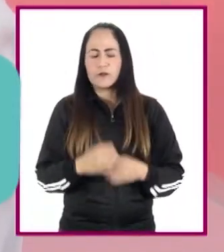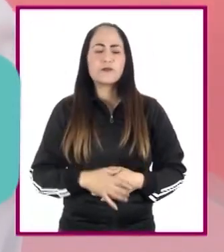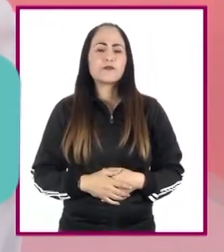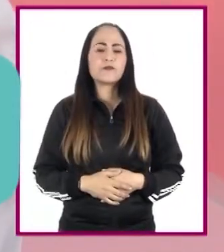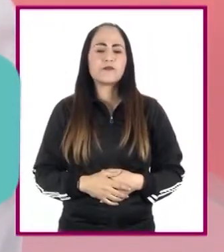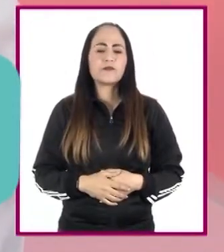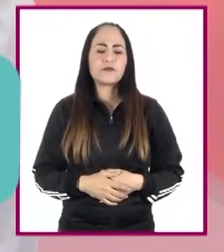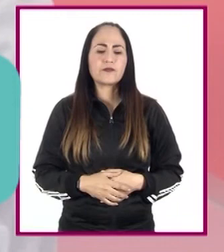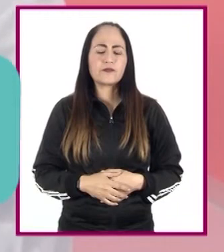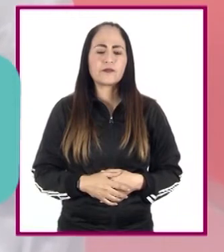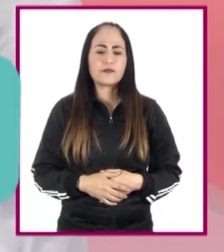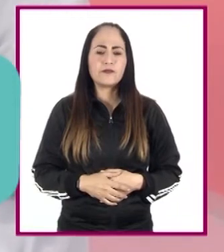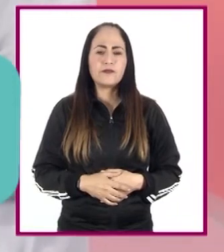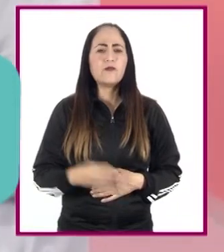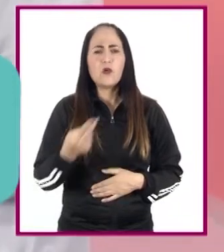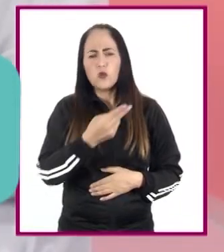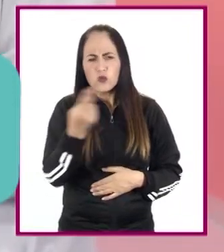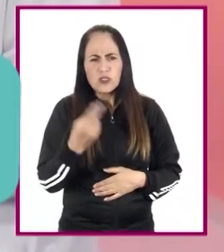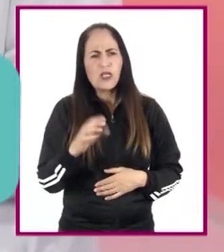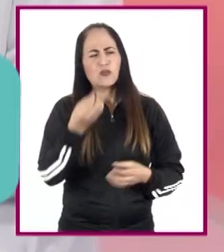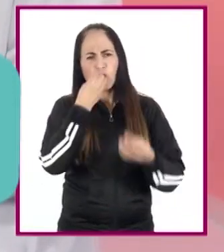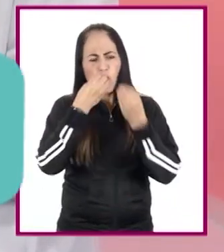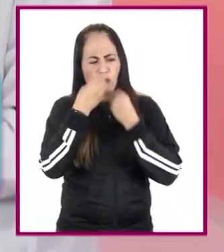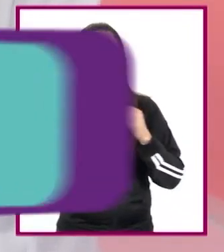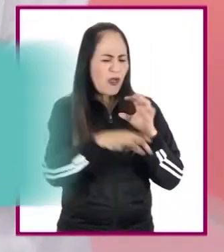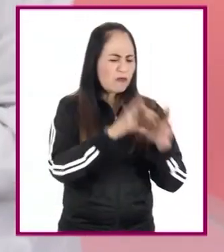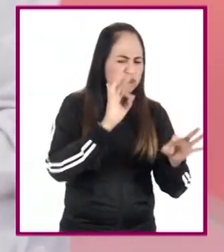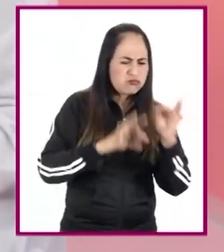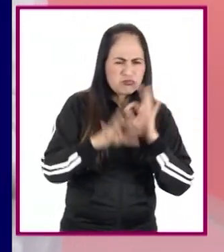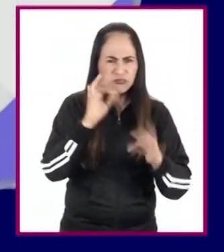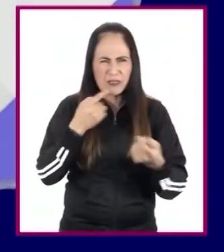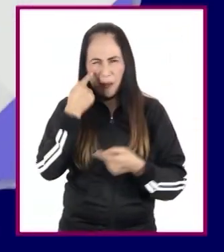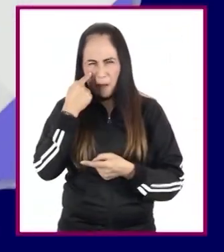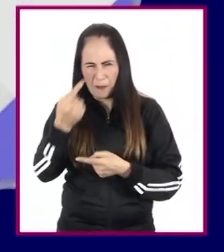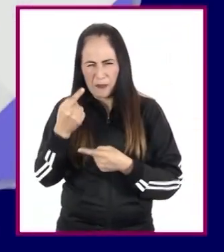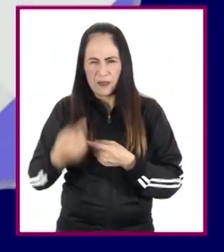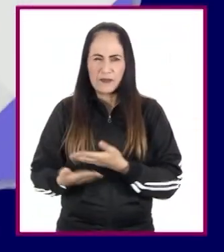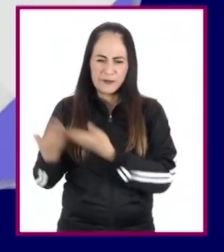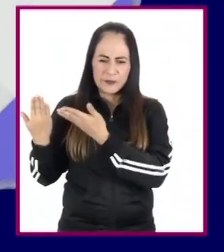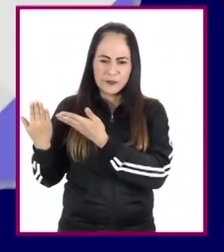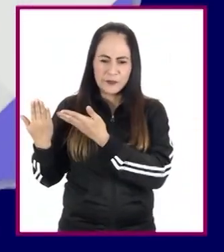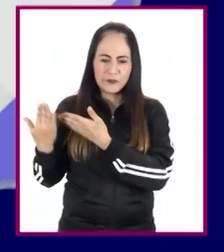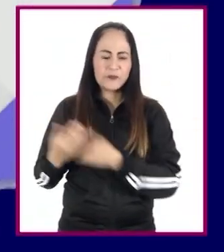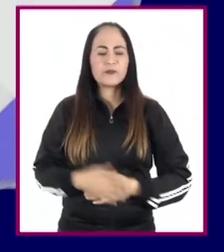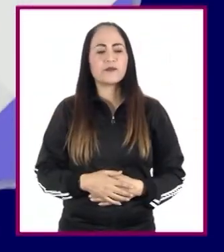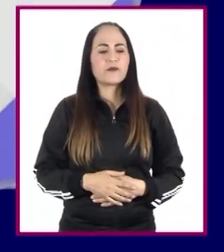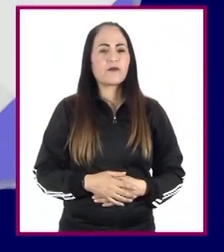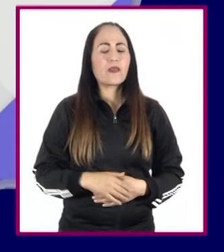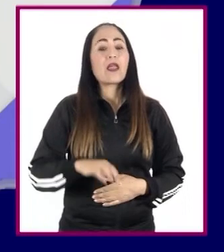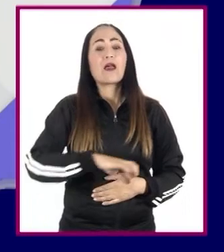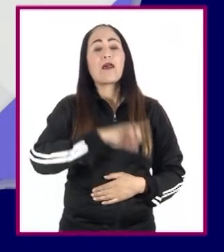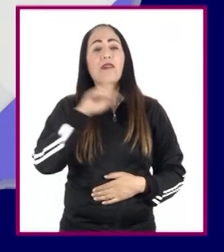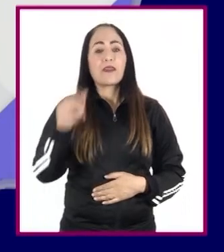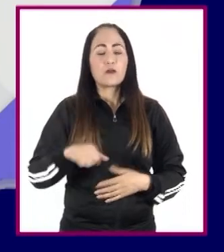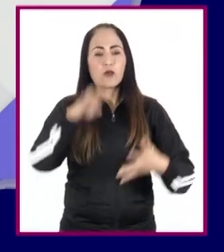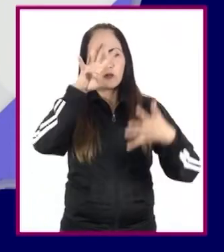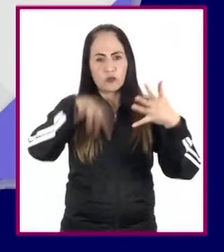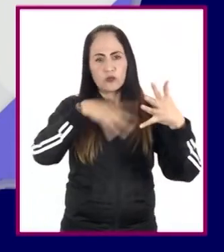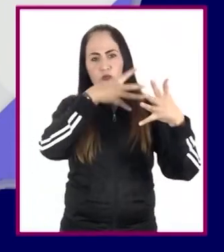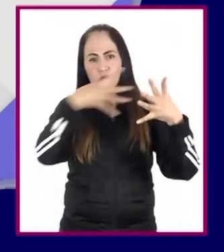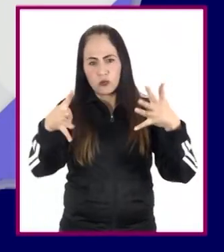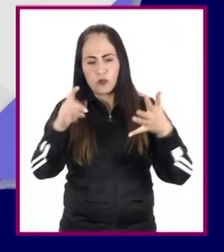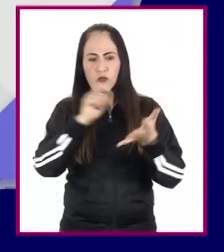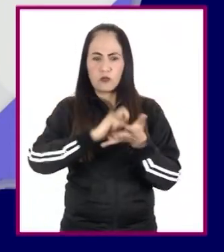Pueden intentarlo con diferentes alimentos, como los que ven en pantalla, para expresar la comparación de los resultados en una tabla.